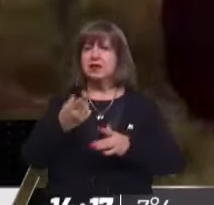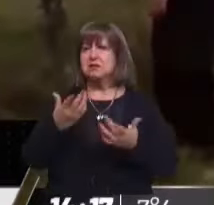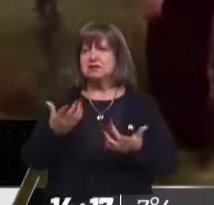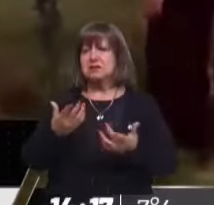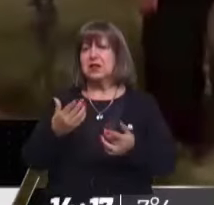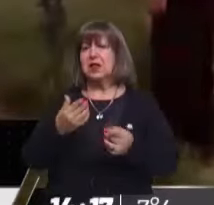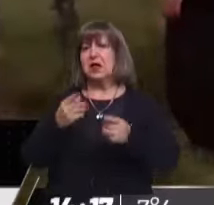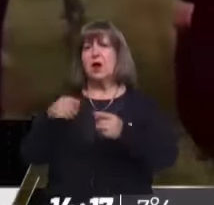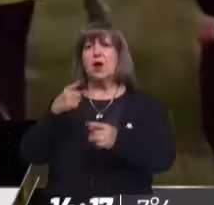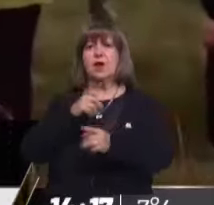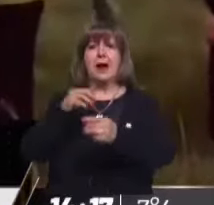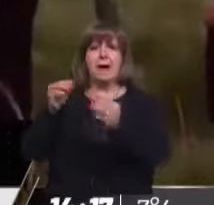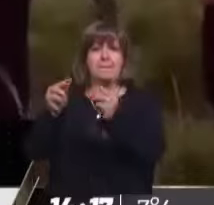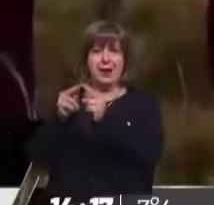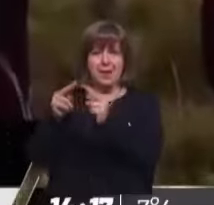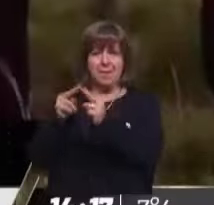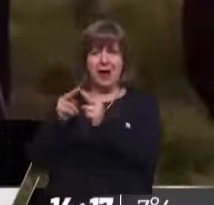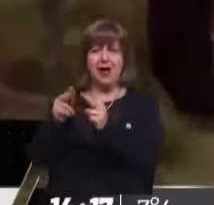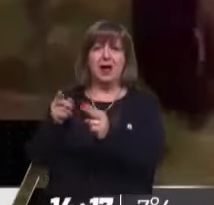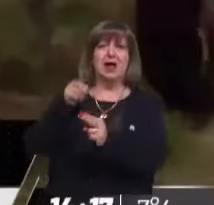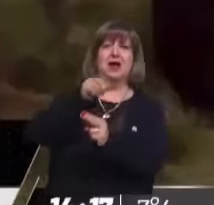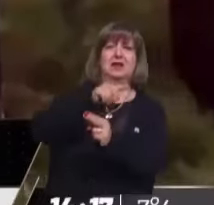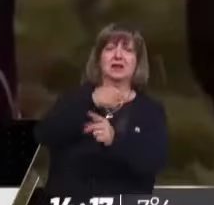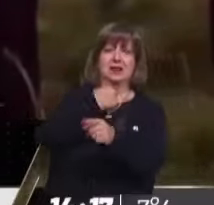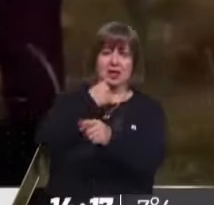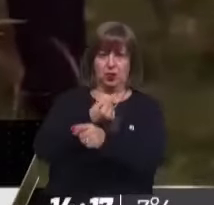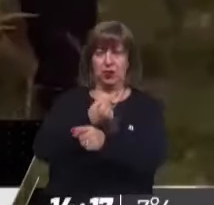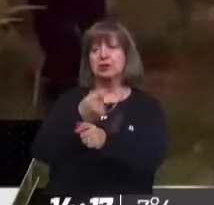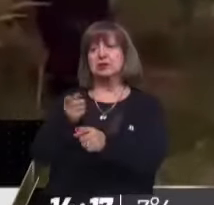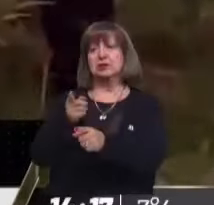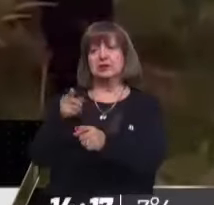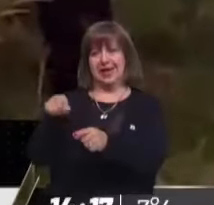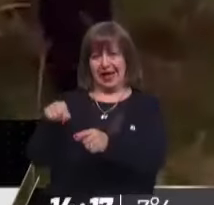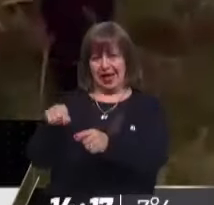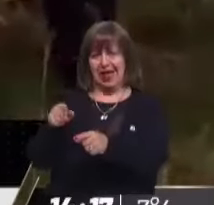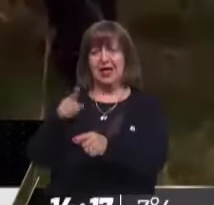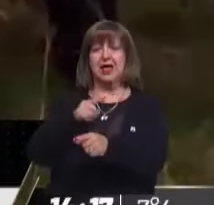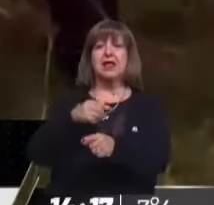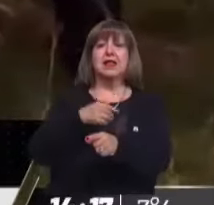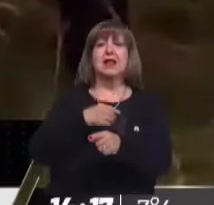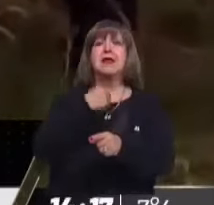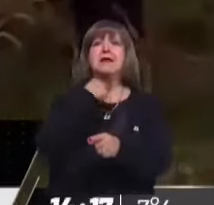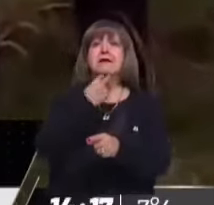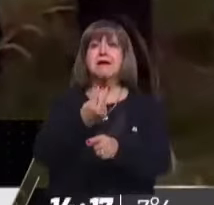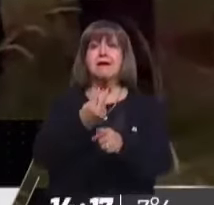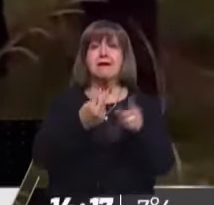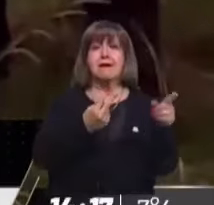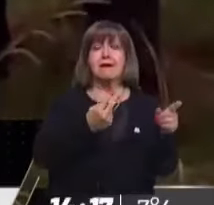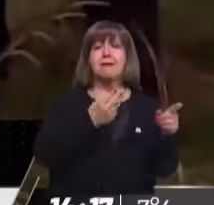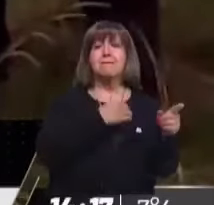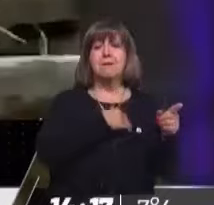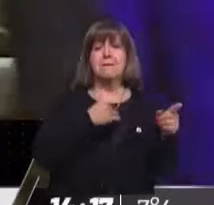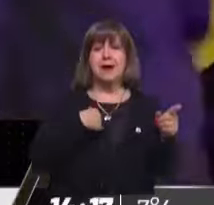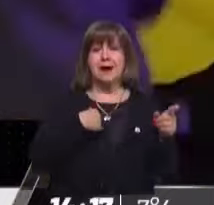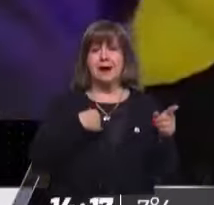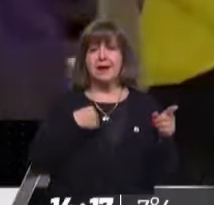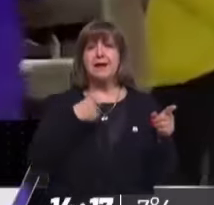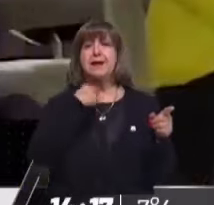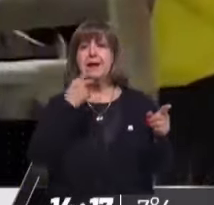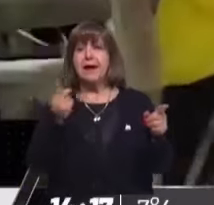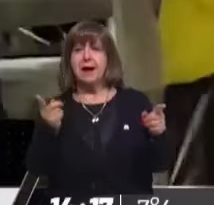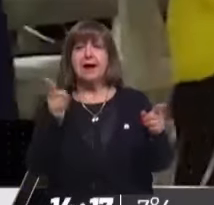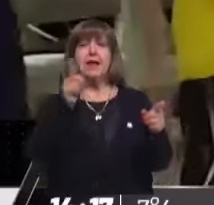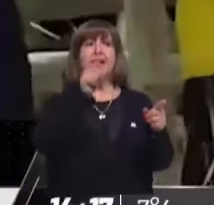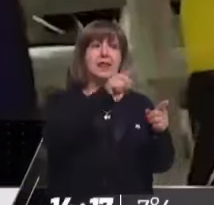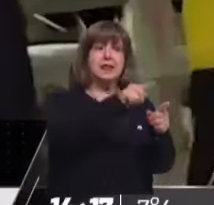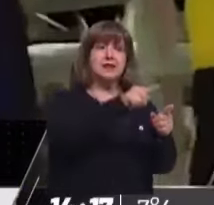mamá, a la Laudelina, la obligaron a confesar un supuesto accidente a cambio